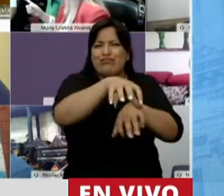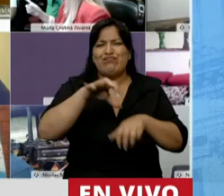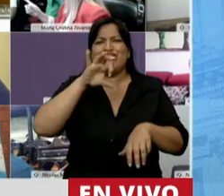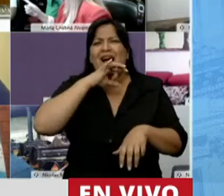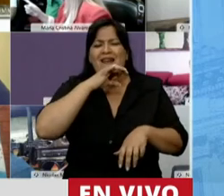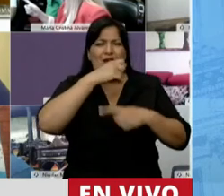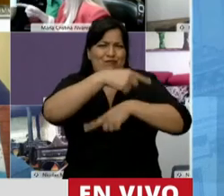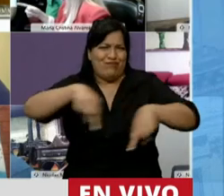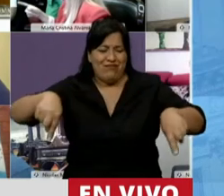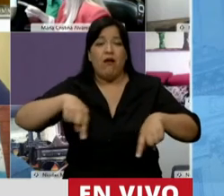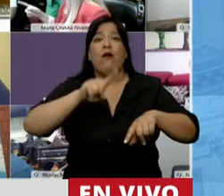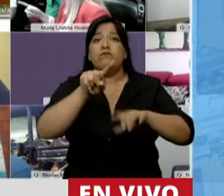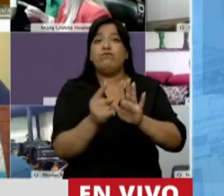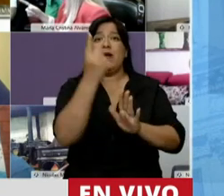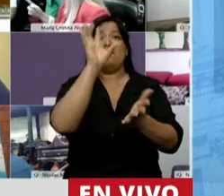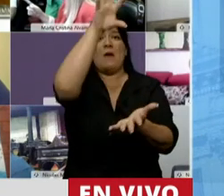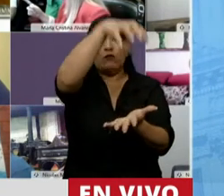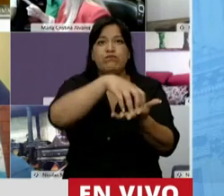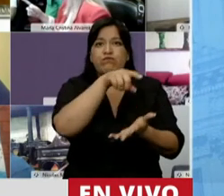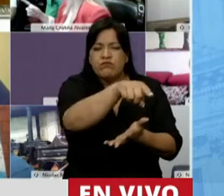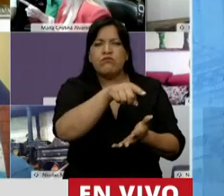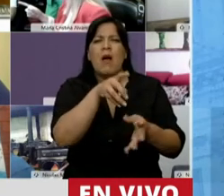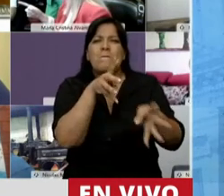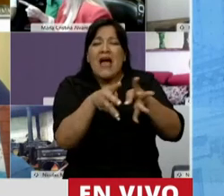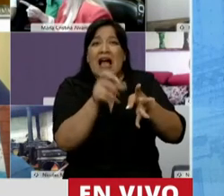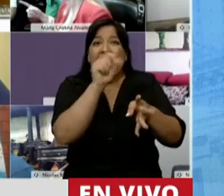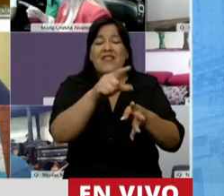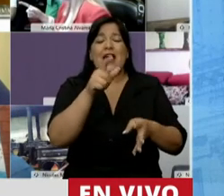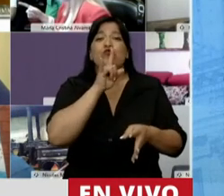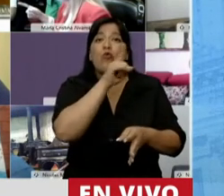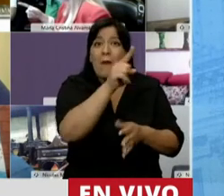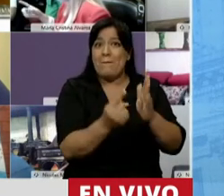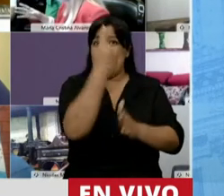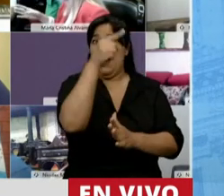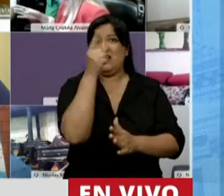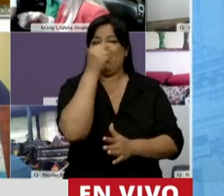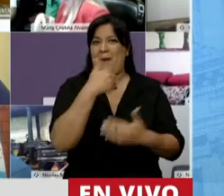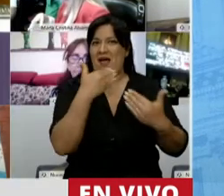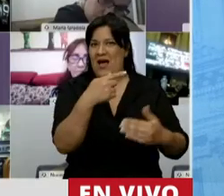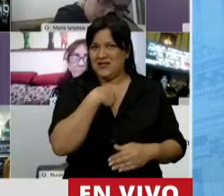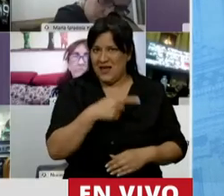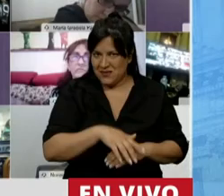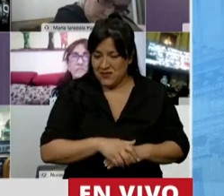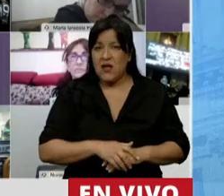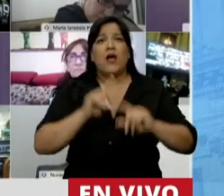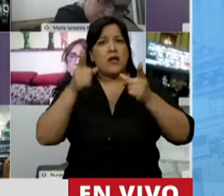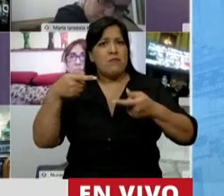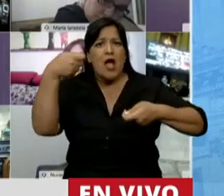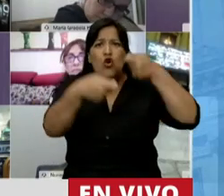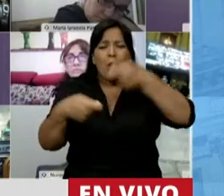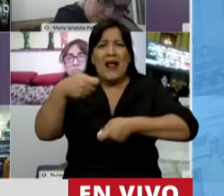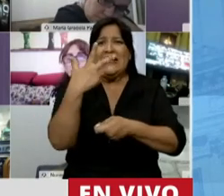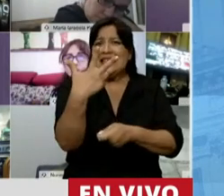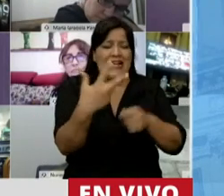ganadera, instaló el primer tambo mecanizado de Tucumán, apostó al cooperativismo, fundó